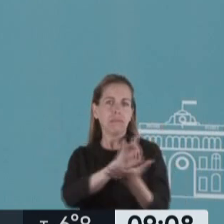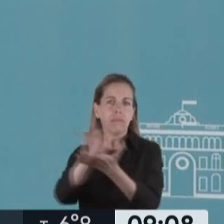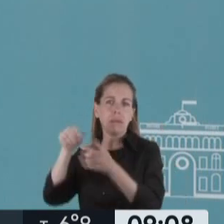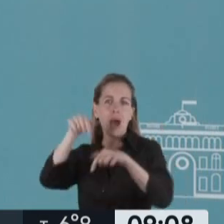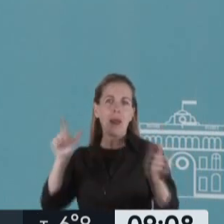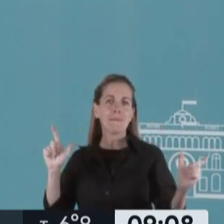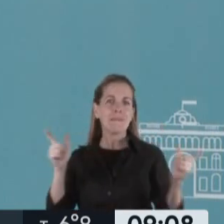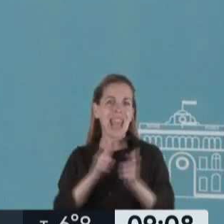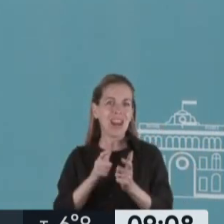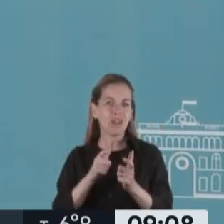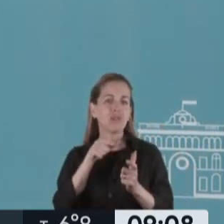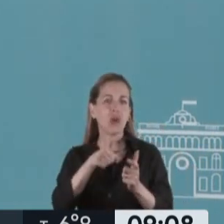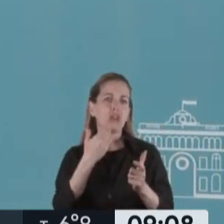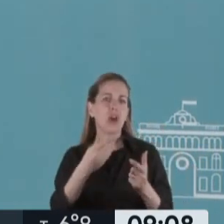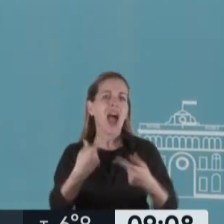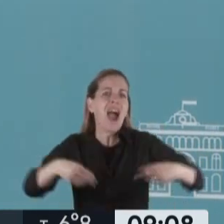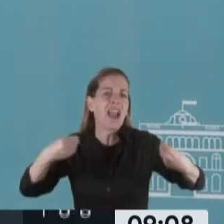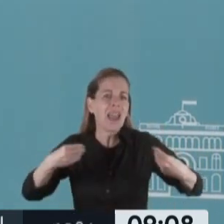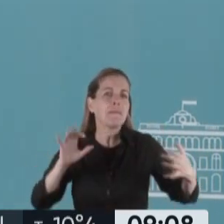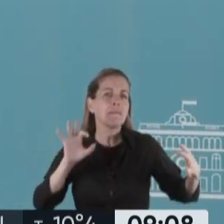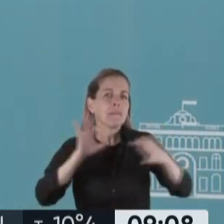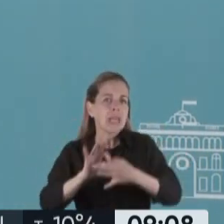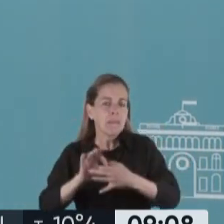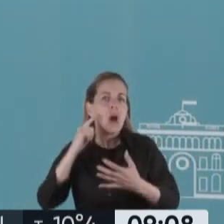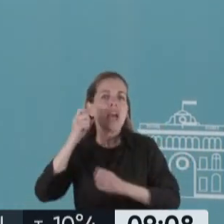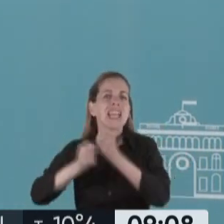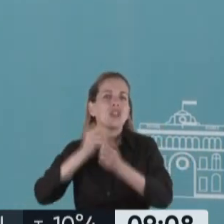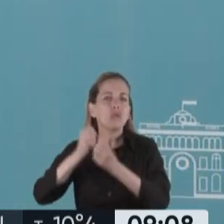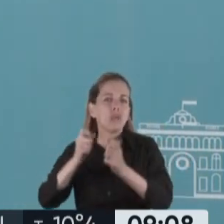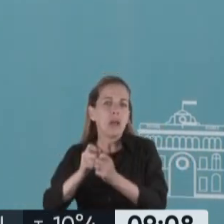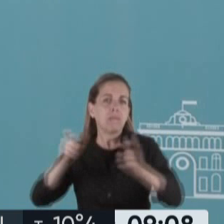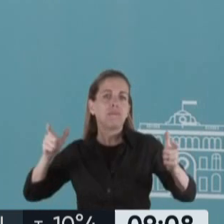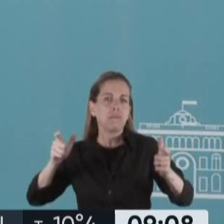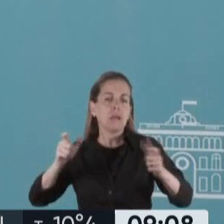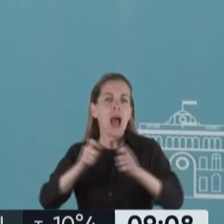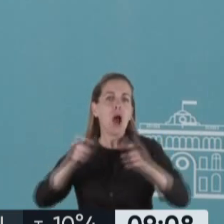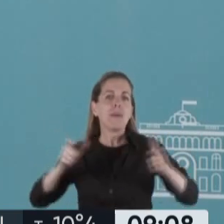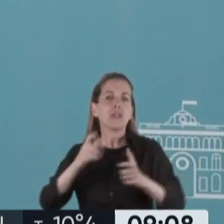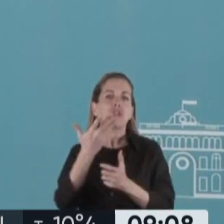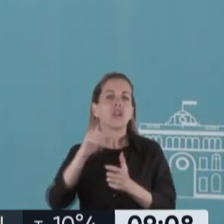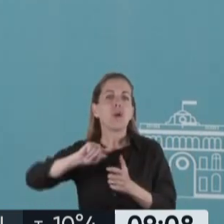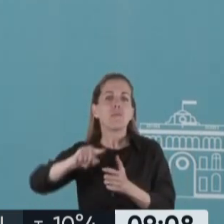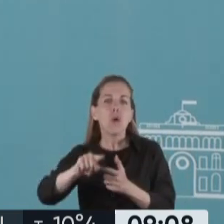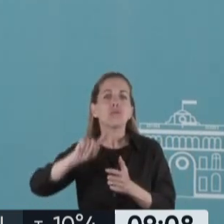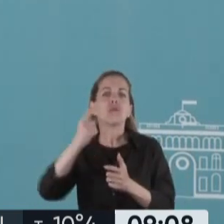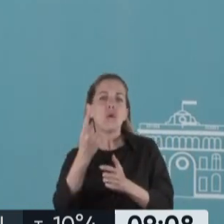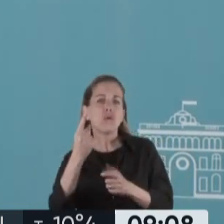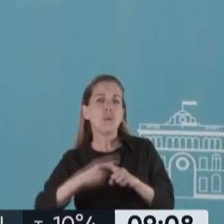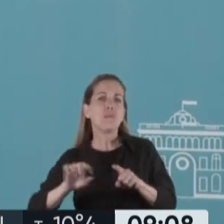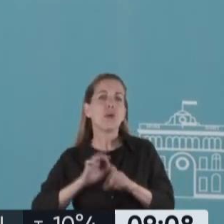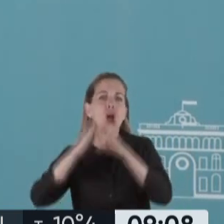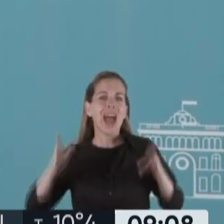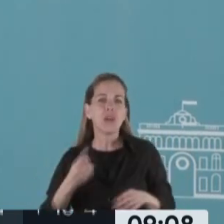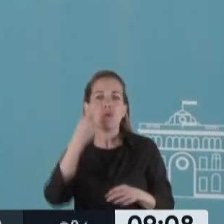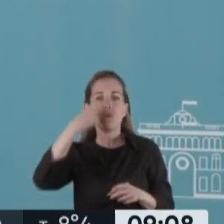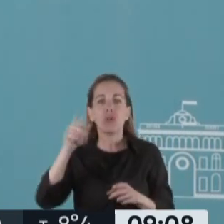se da, por supuesto, de la mano del crecimiento de la industria, que tuvo un crecimiento de 5.1 interanual en el último mes,